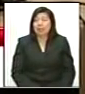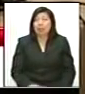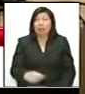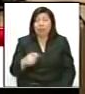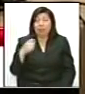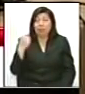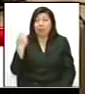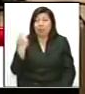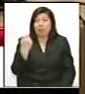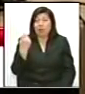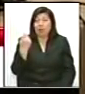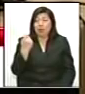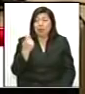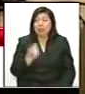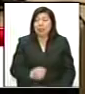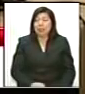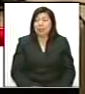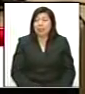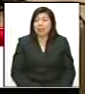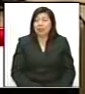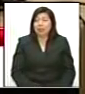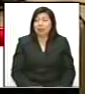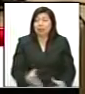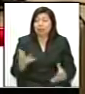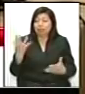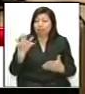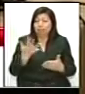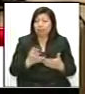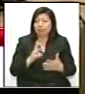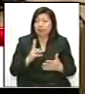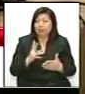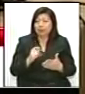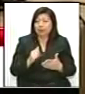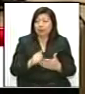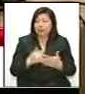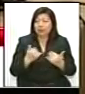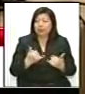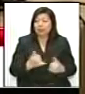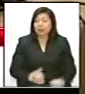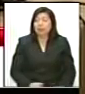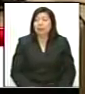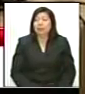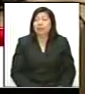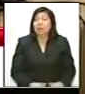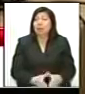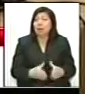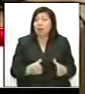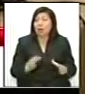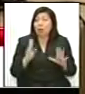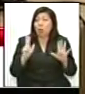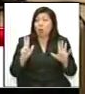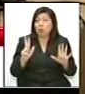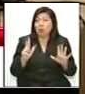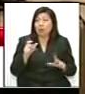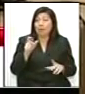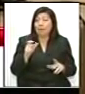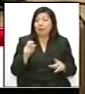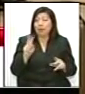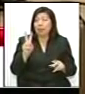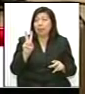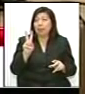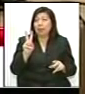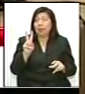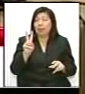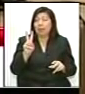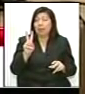Trujillo han intentado y han frustrado una serie, un asalto que iba a ocurrir, y la gran mayoría de 8 personas eran venezolanos